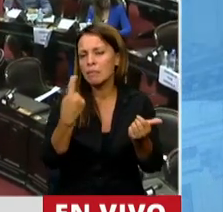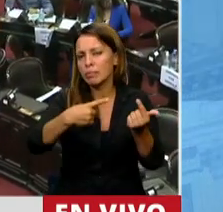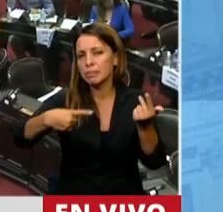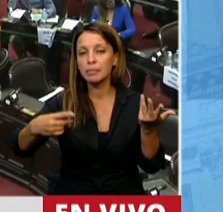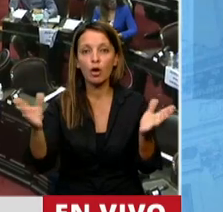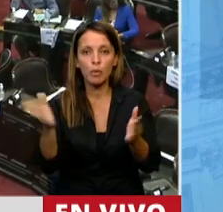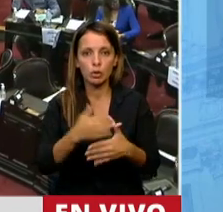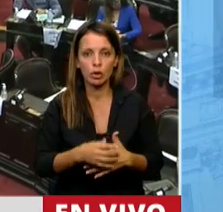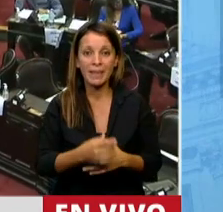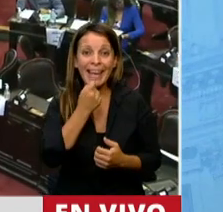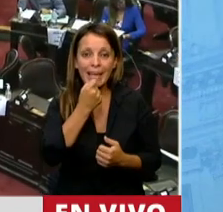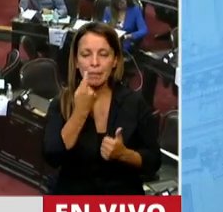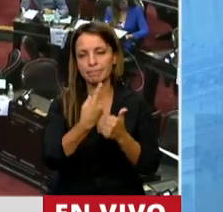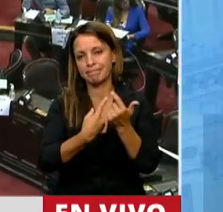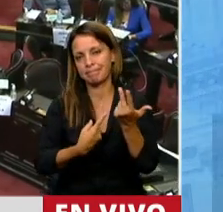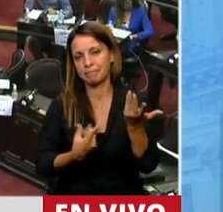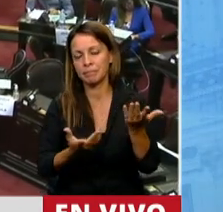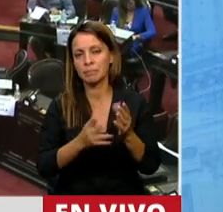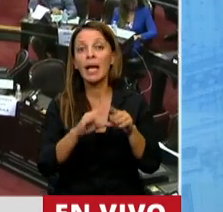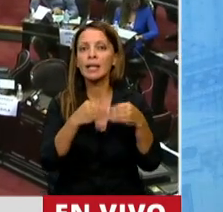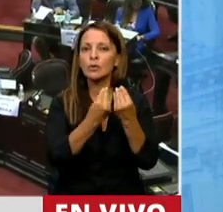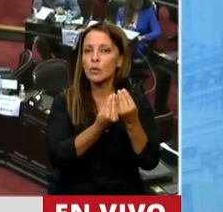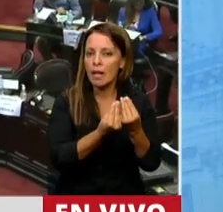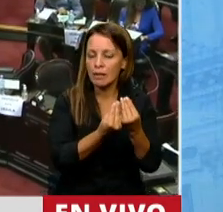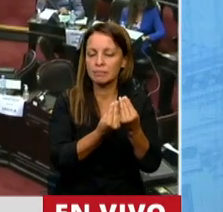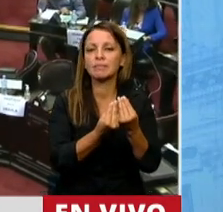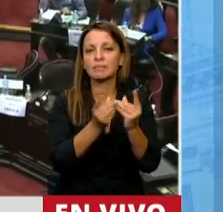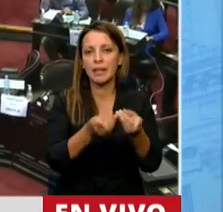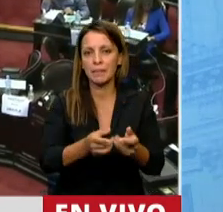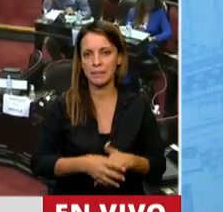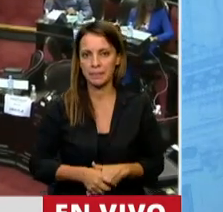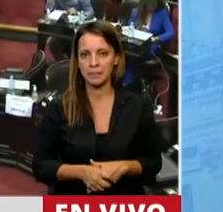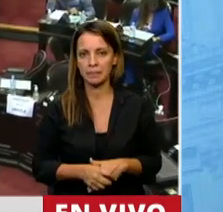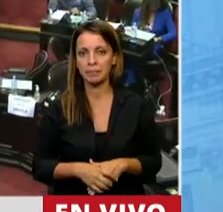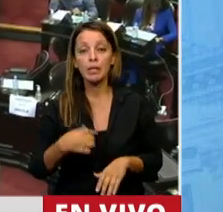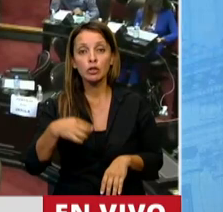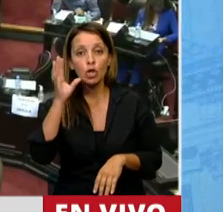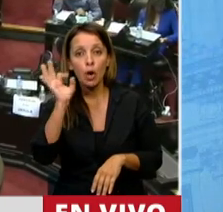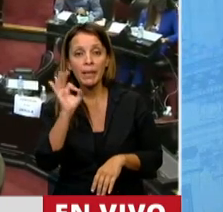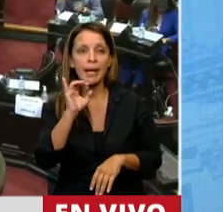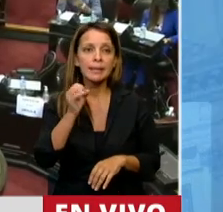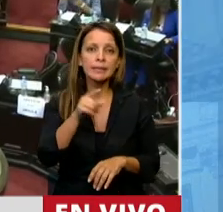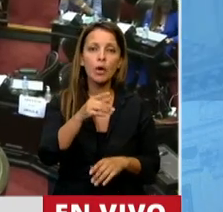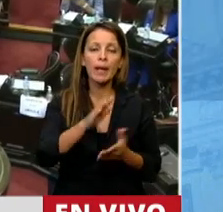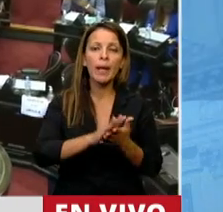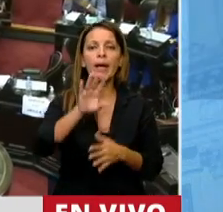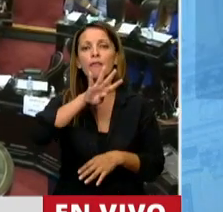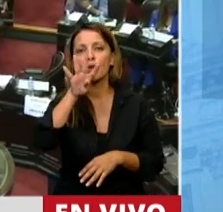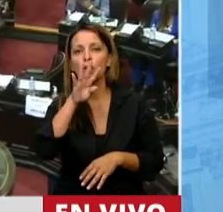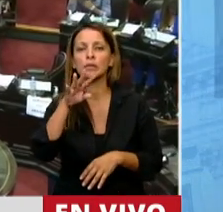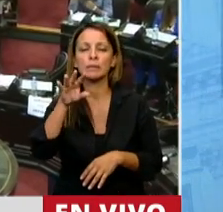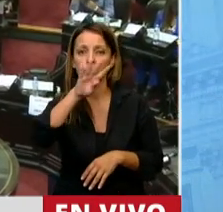todos. Ejemplos hay miles, resultados también. Yo no puedo opinar si lo de Formosa o lo de Jujuy, porque son